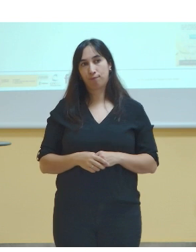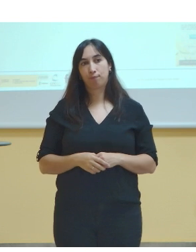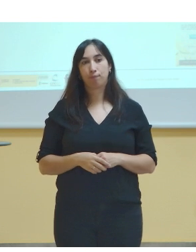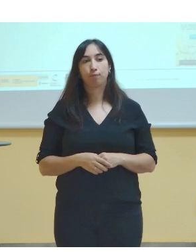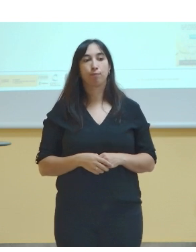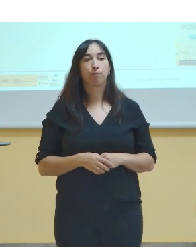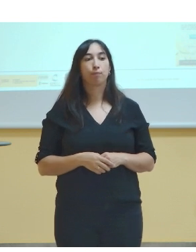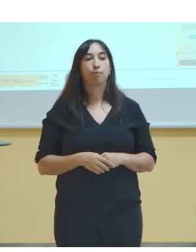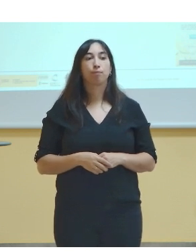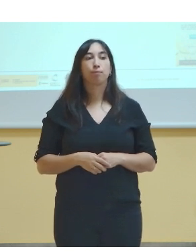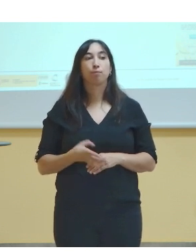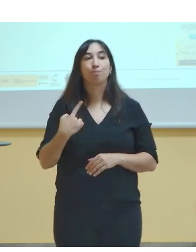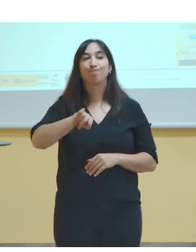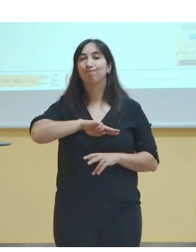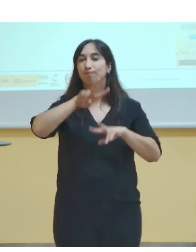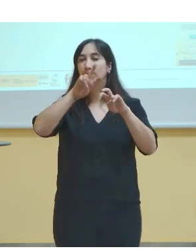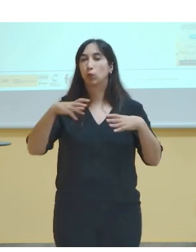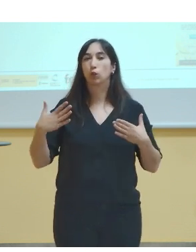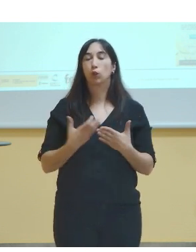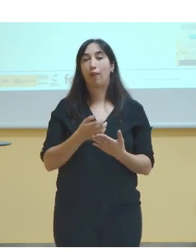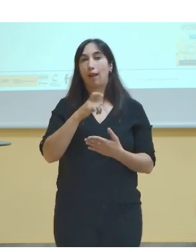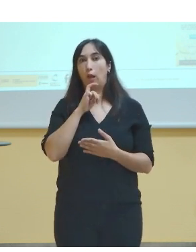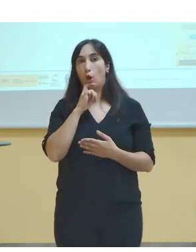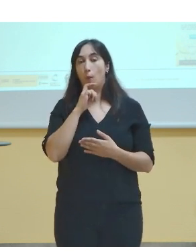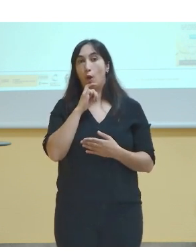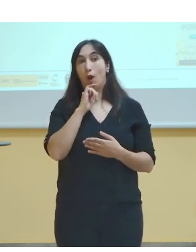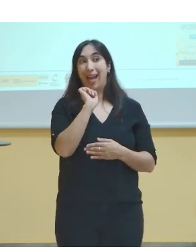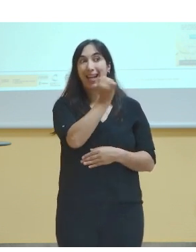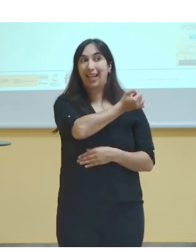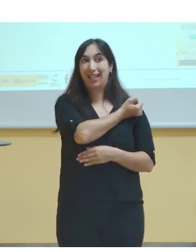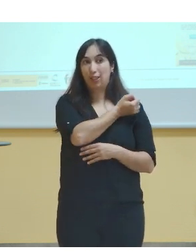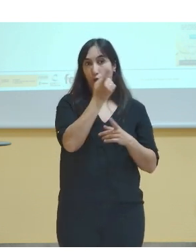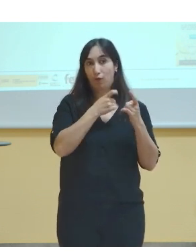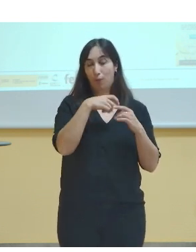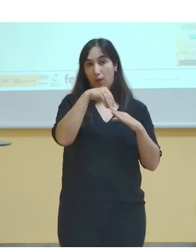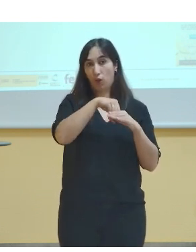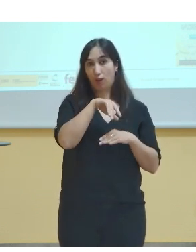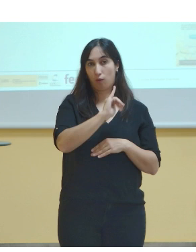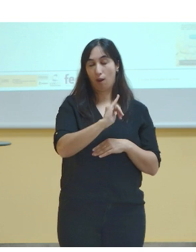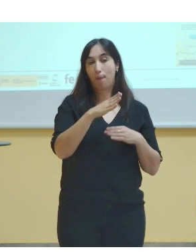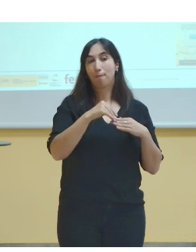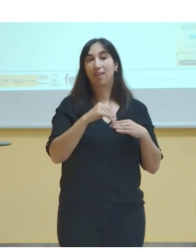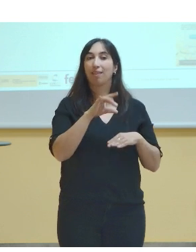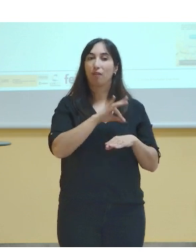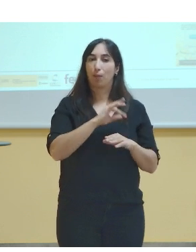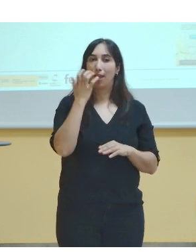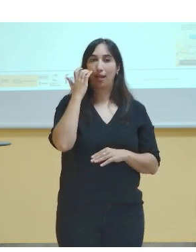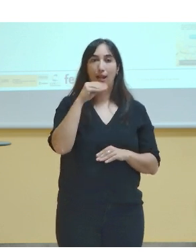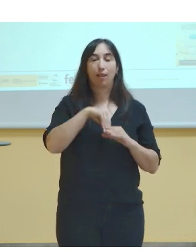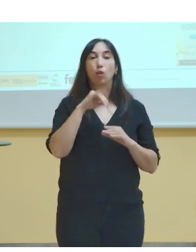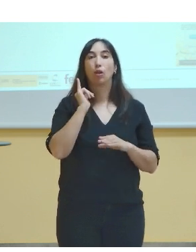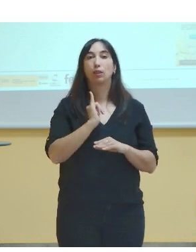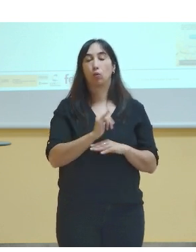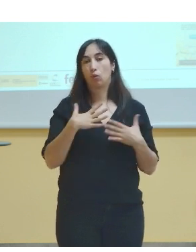Para ello, basamos toda nuestra investigación en el registro, en la información contenida en el registro de pacientes con enfermedades raras del Instituto de